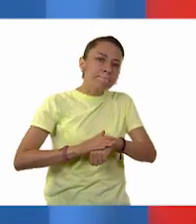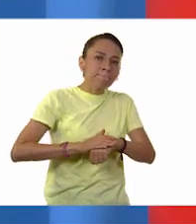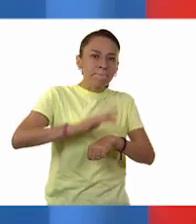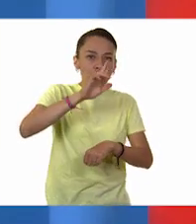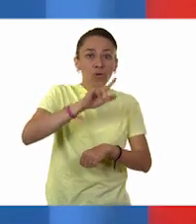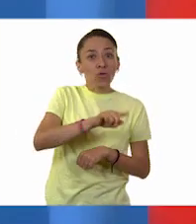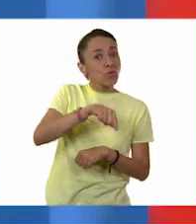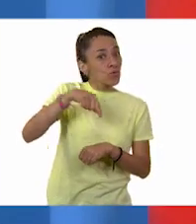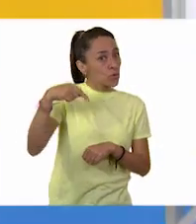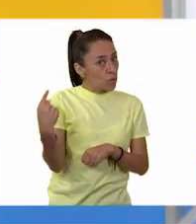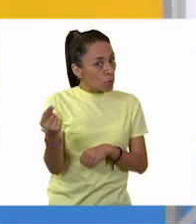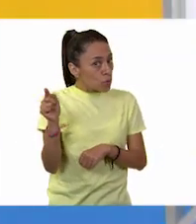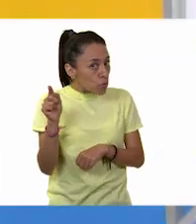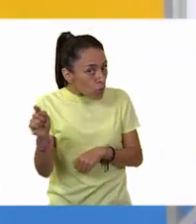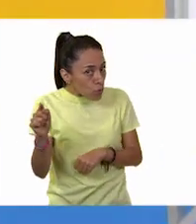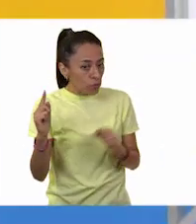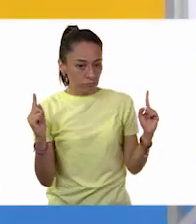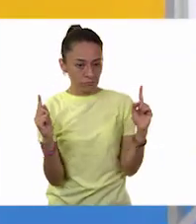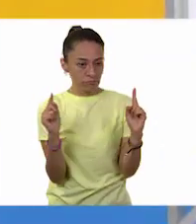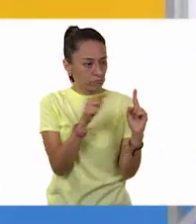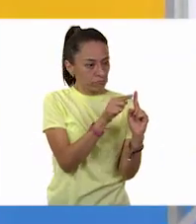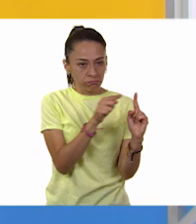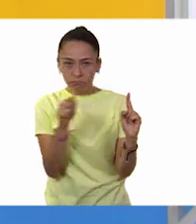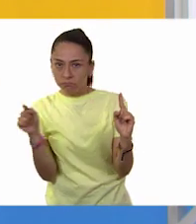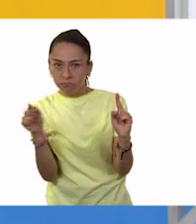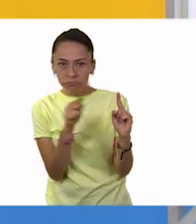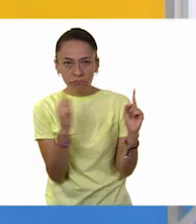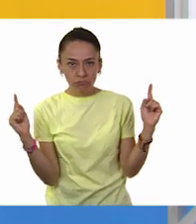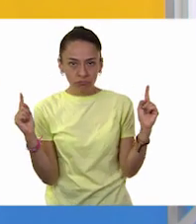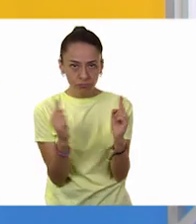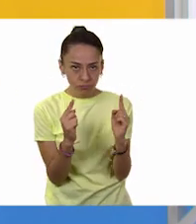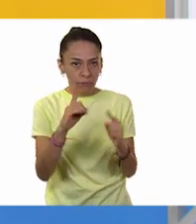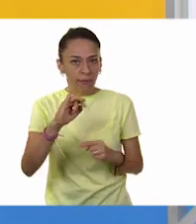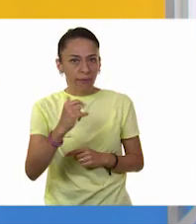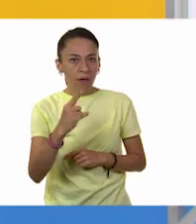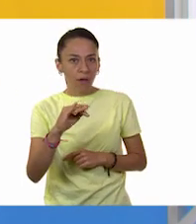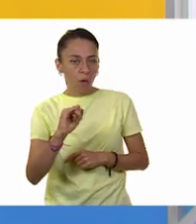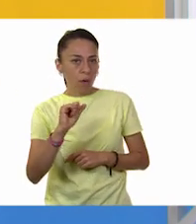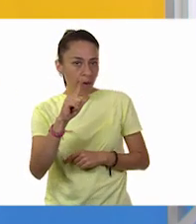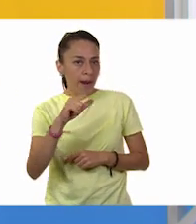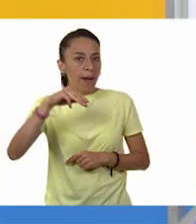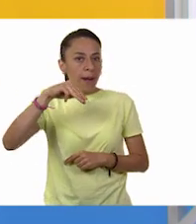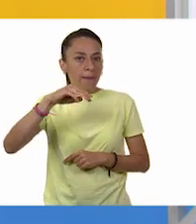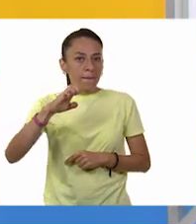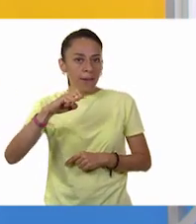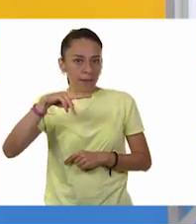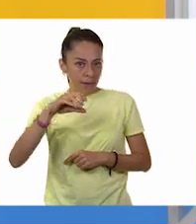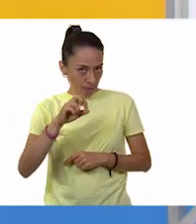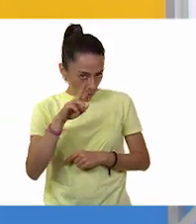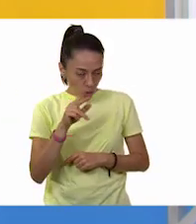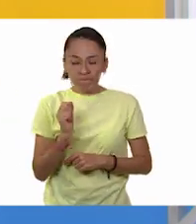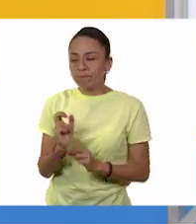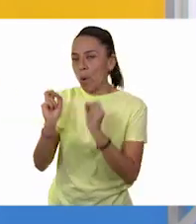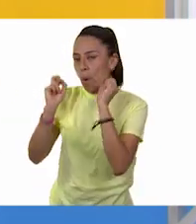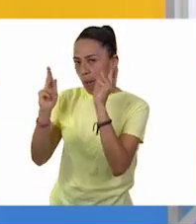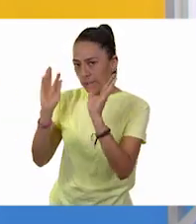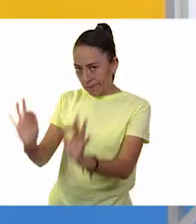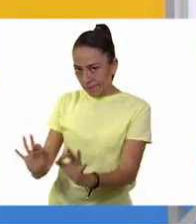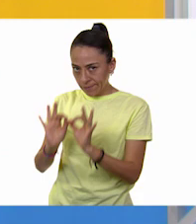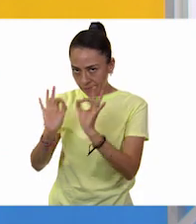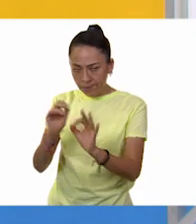rombos para la siguiente actividad. En casa espero que también recurran a la página del